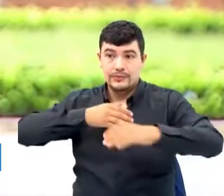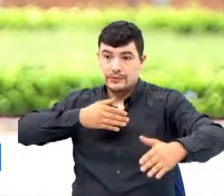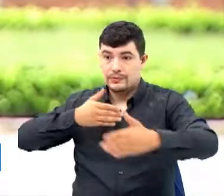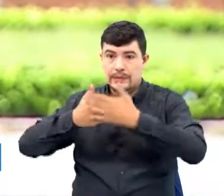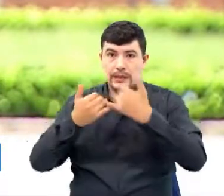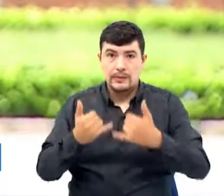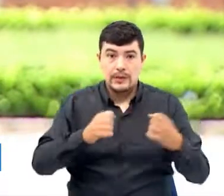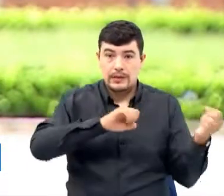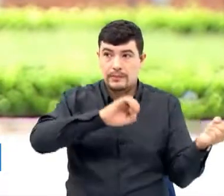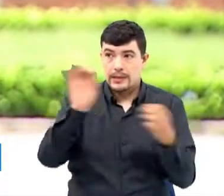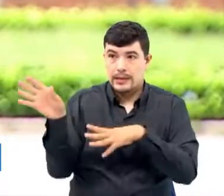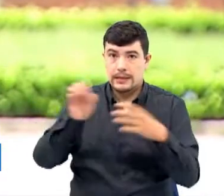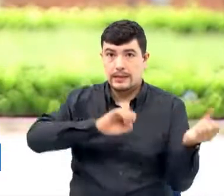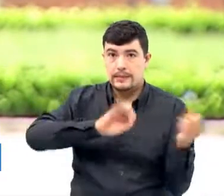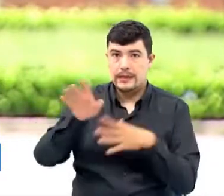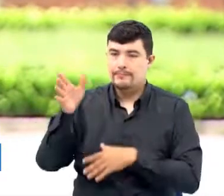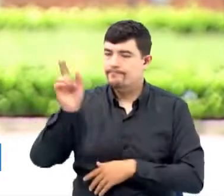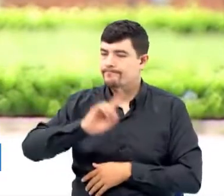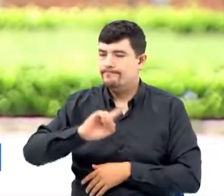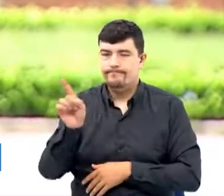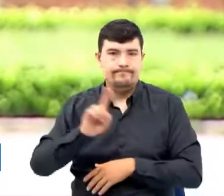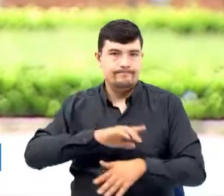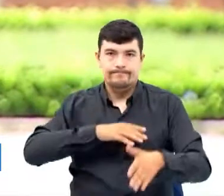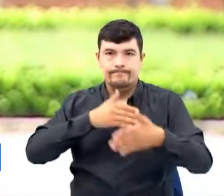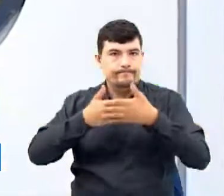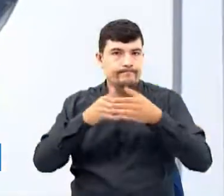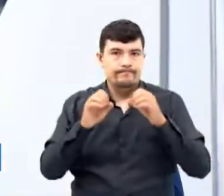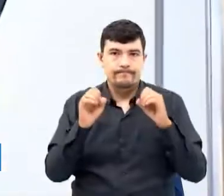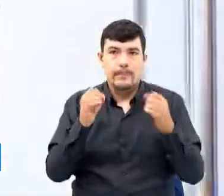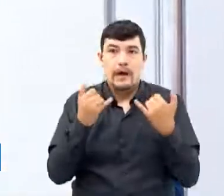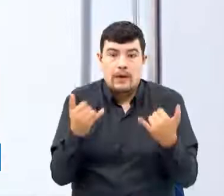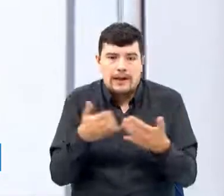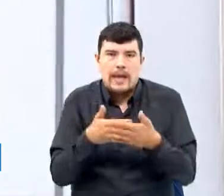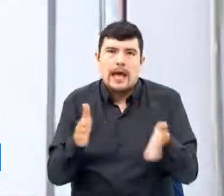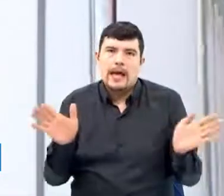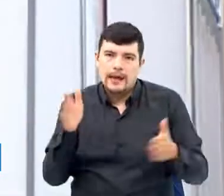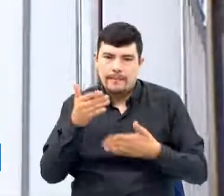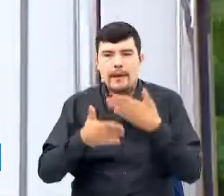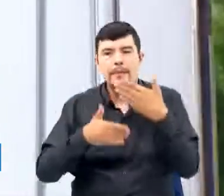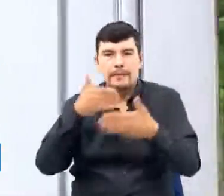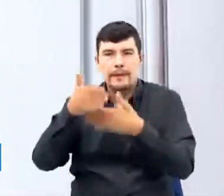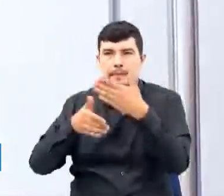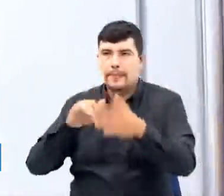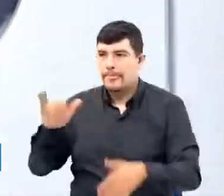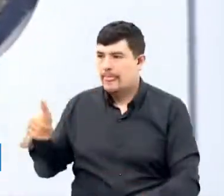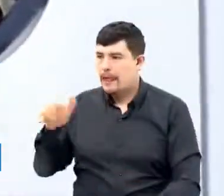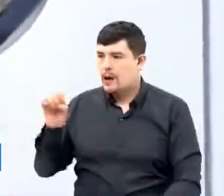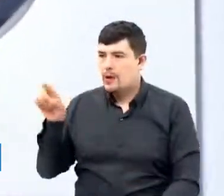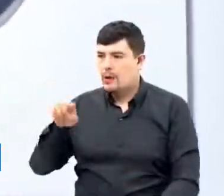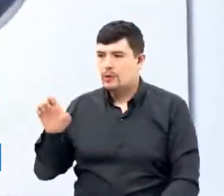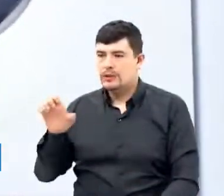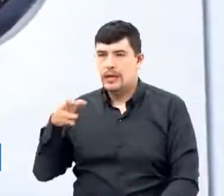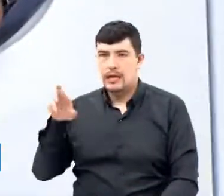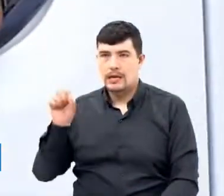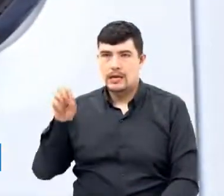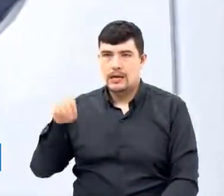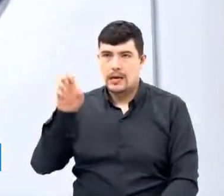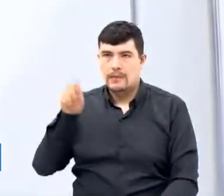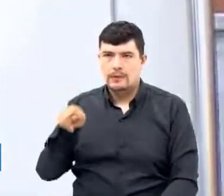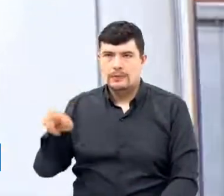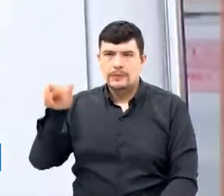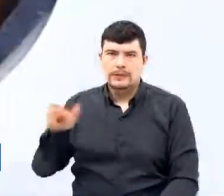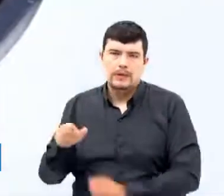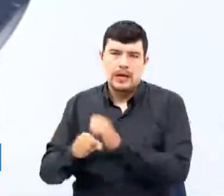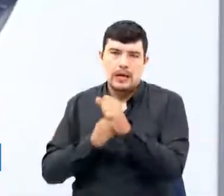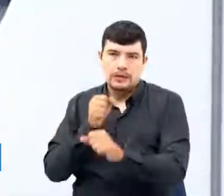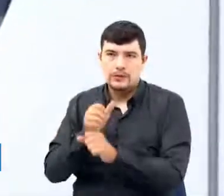de mercancías desde este lugar era completamente nula. José Ramón Torres es un conductor venezolano de 56